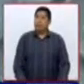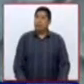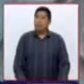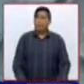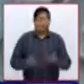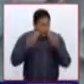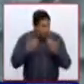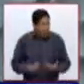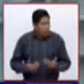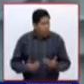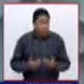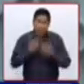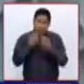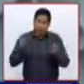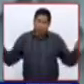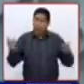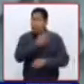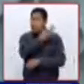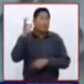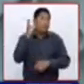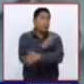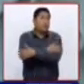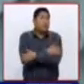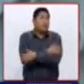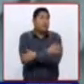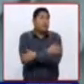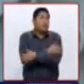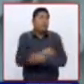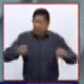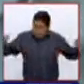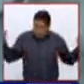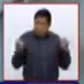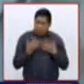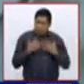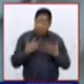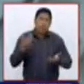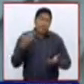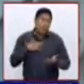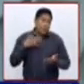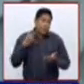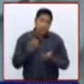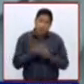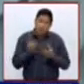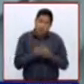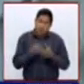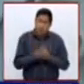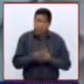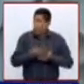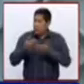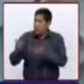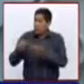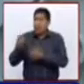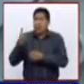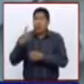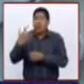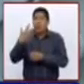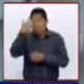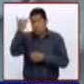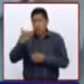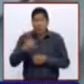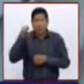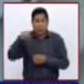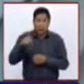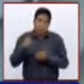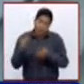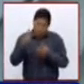En este momento me declaro de huelga de hambre, solo tengo miedo. Mis documentos quisiera dejar en custodia del Canal 5 porque